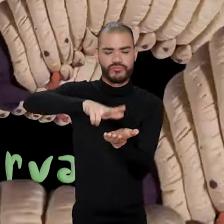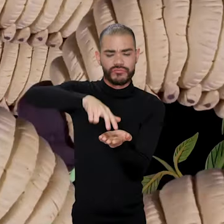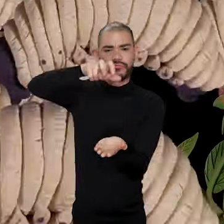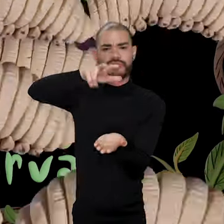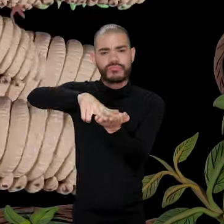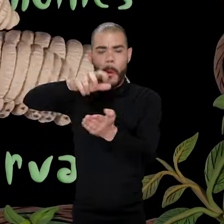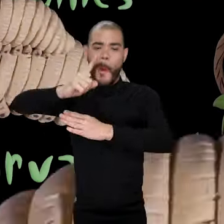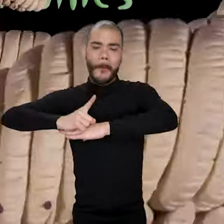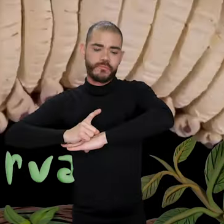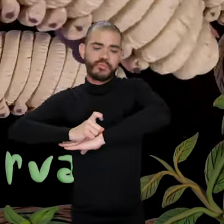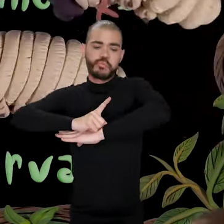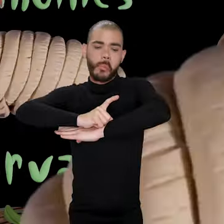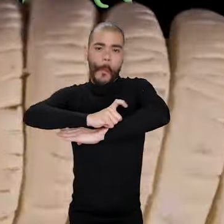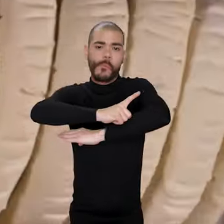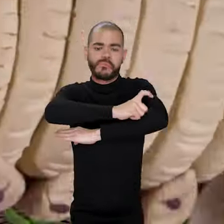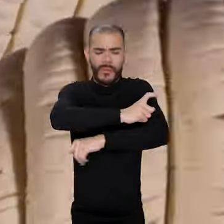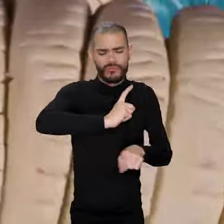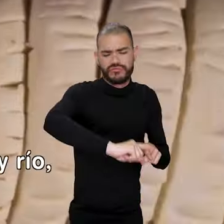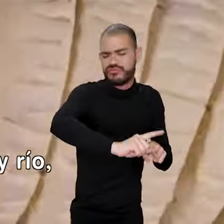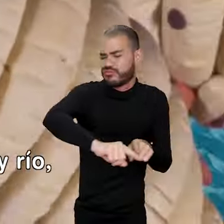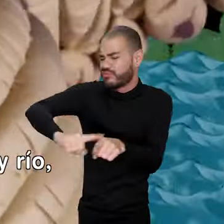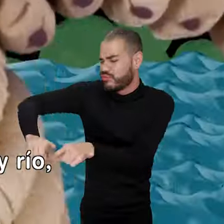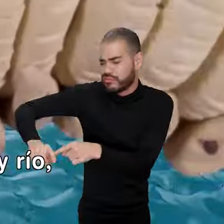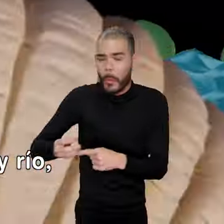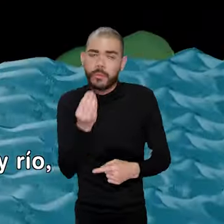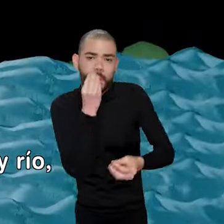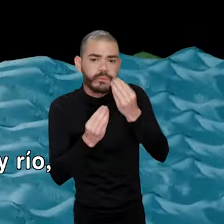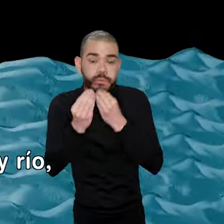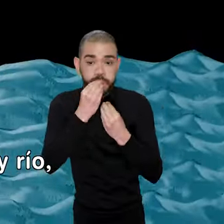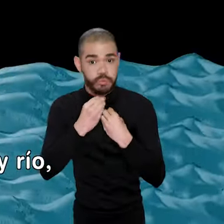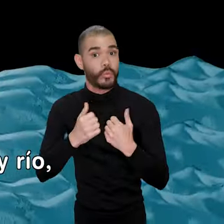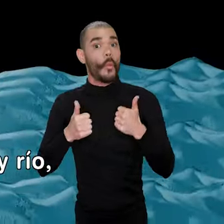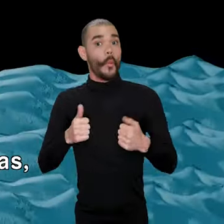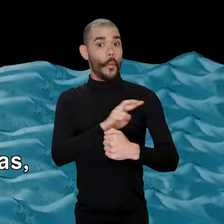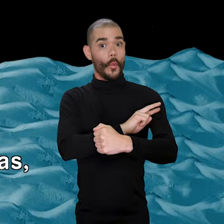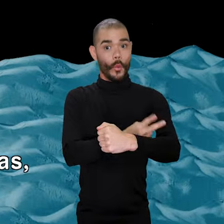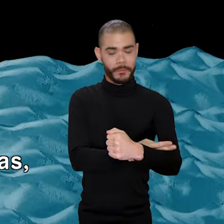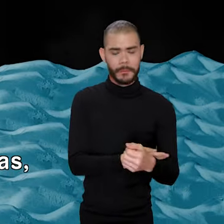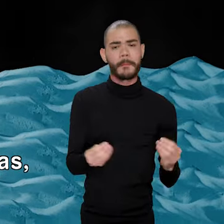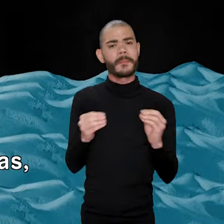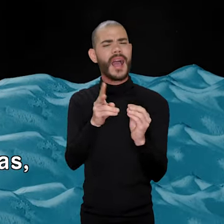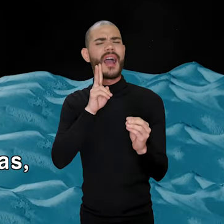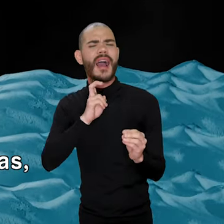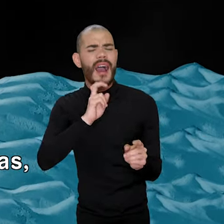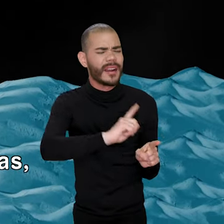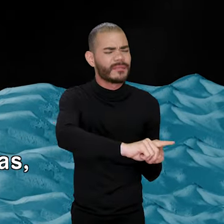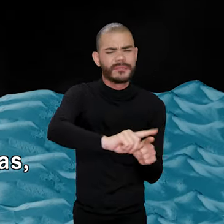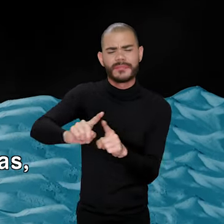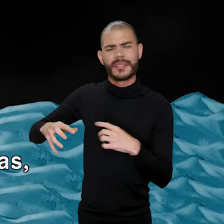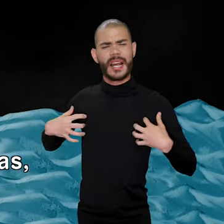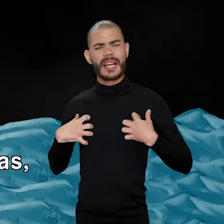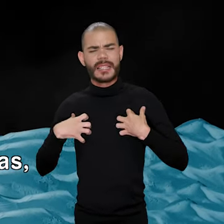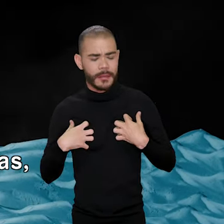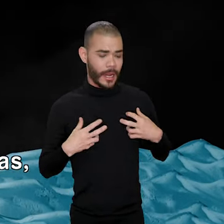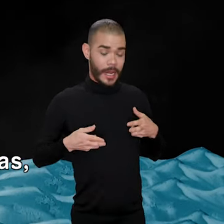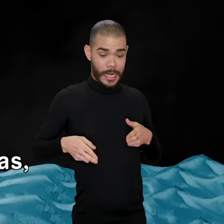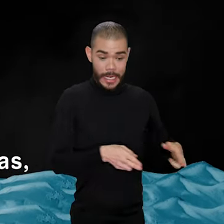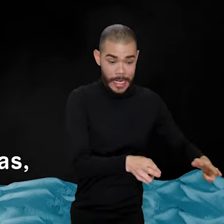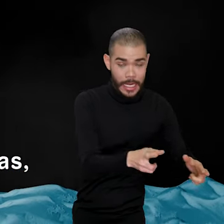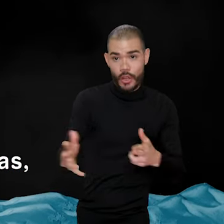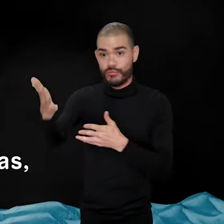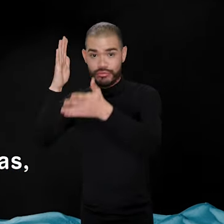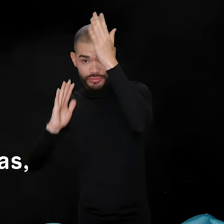variadas y nutritivas preparaciones. Y carnes de animales de monte y río, entre los que destacan chigüiros,